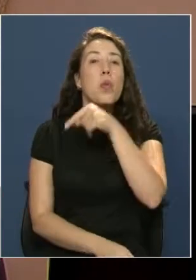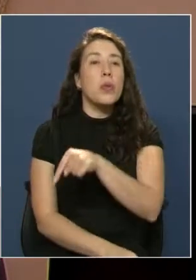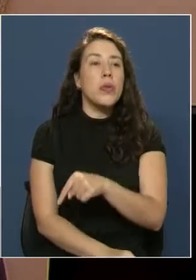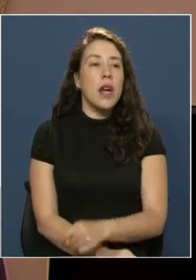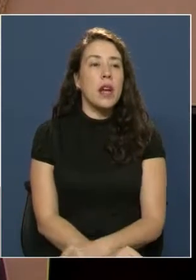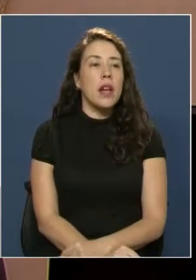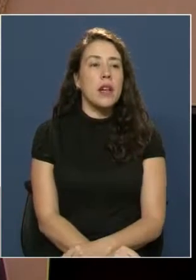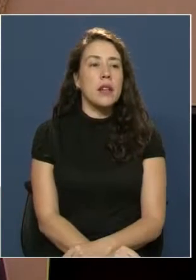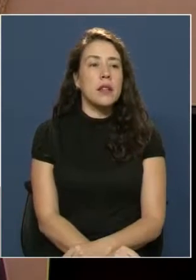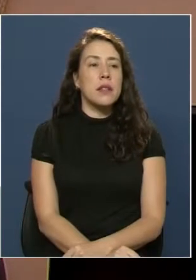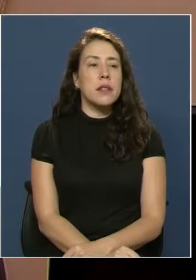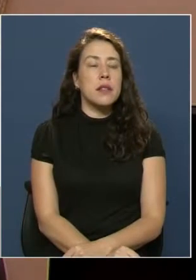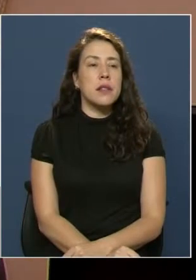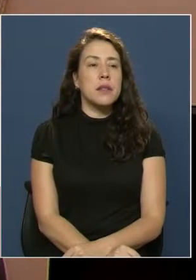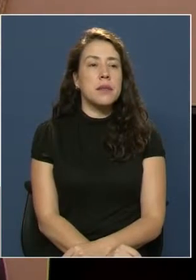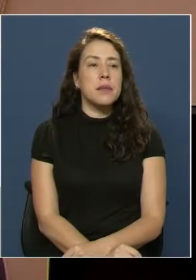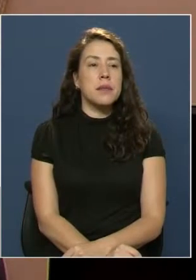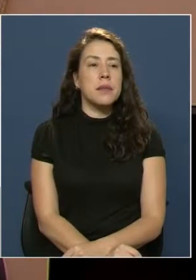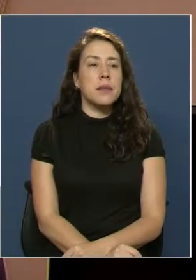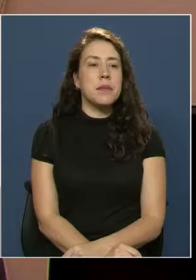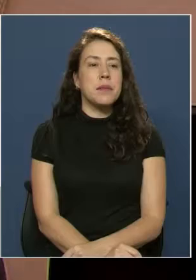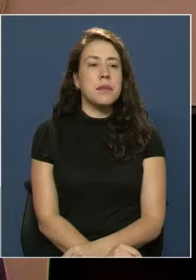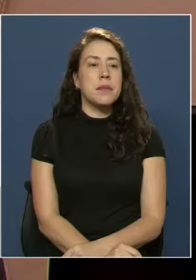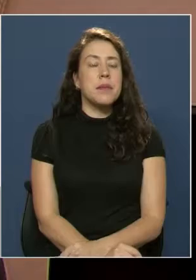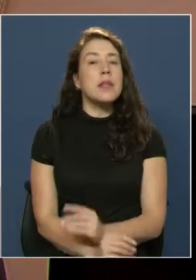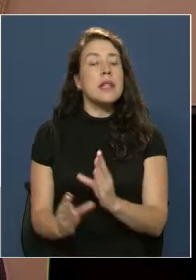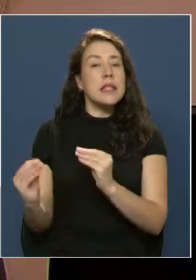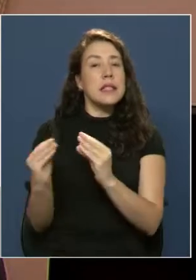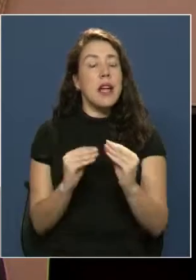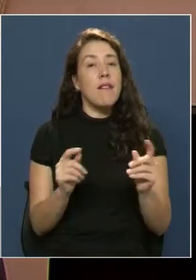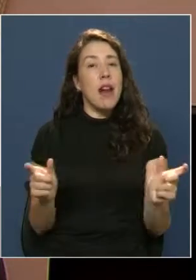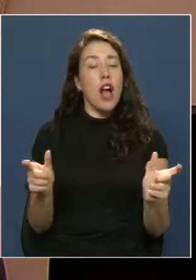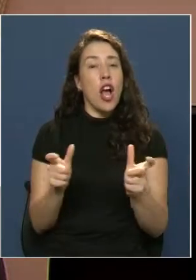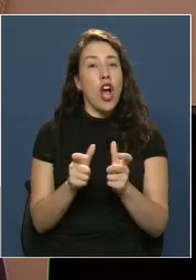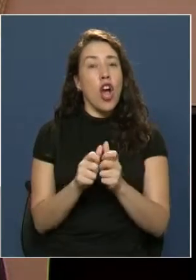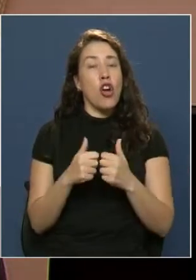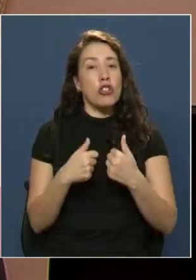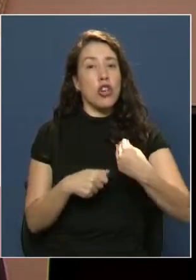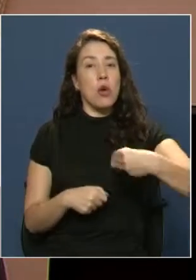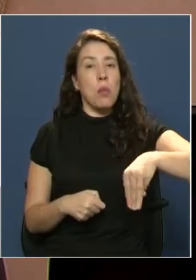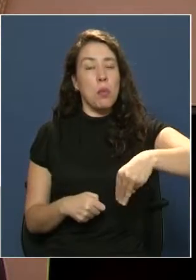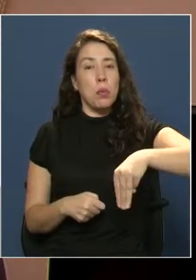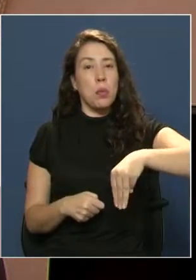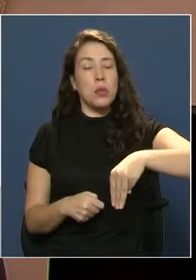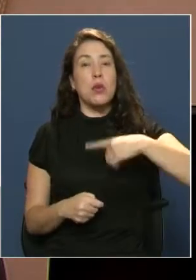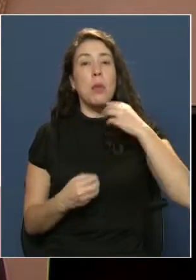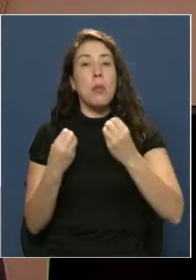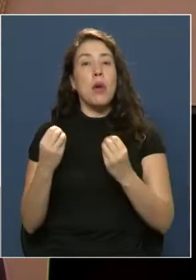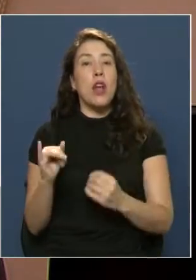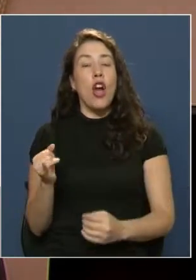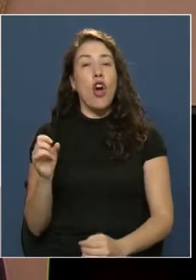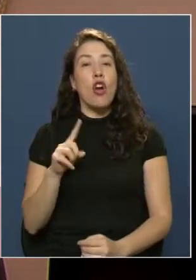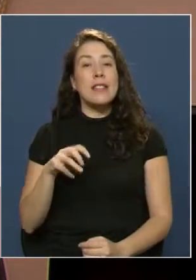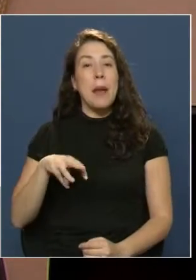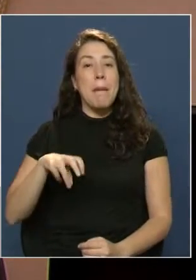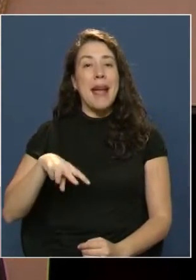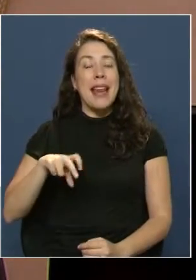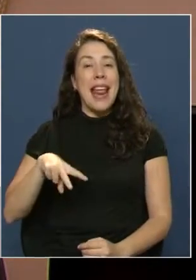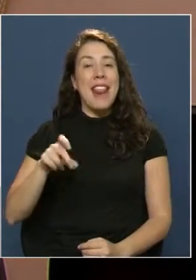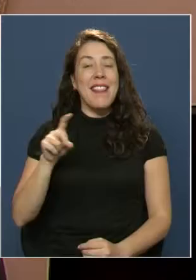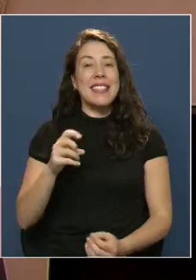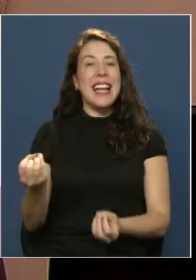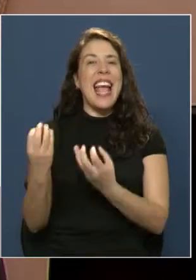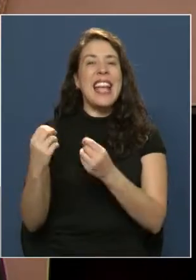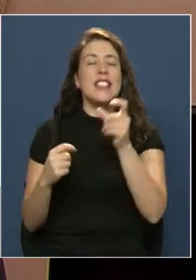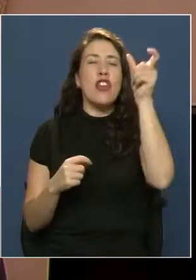Y que se discutiera en el Consejo Municipal. porque José Menéndez, a quien se nos ha enseñado